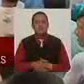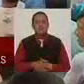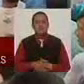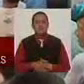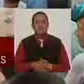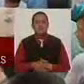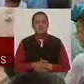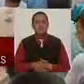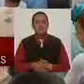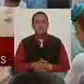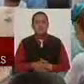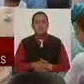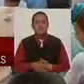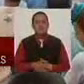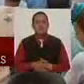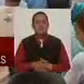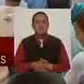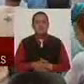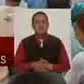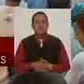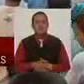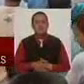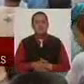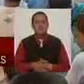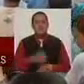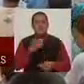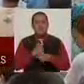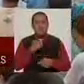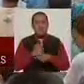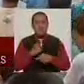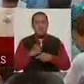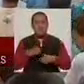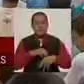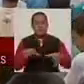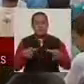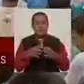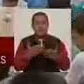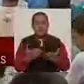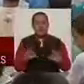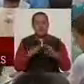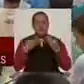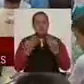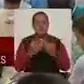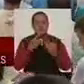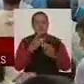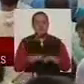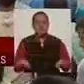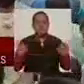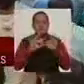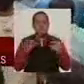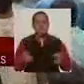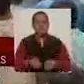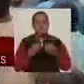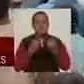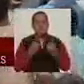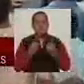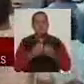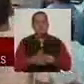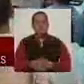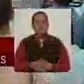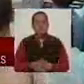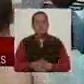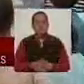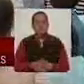momento donde pescaron! La labor de estos kits familiares es muy importante, puesto que